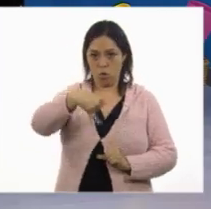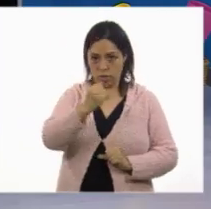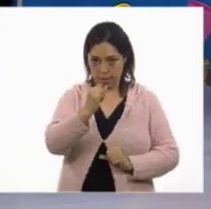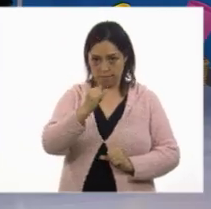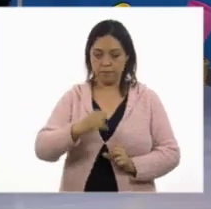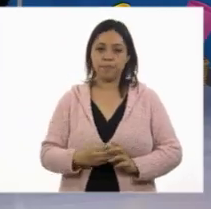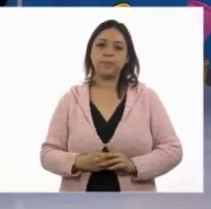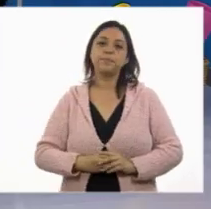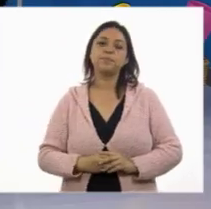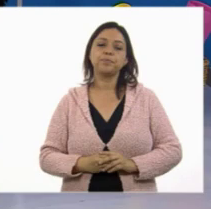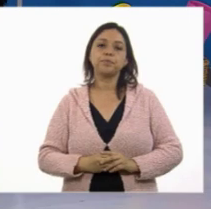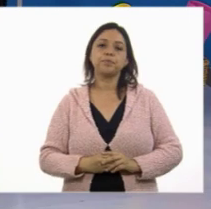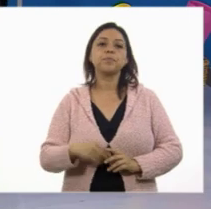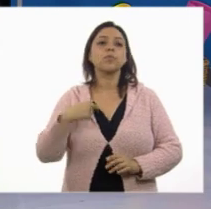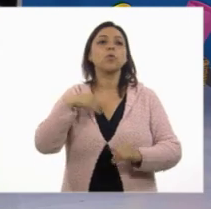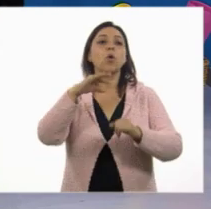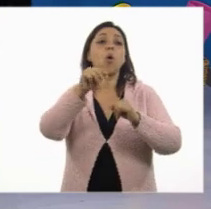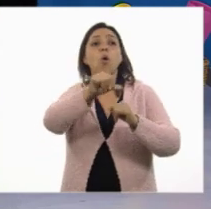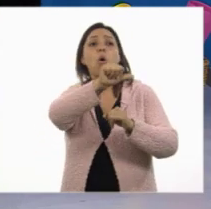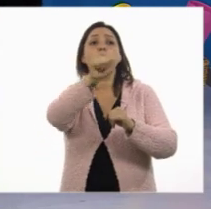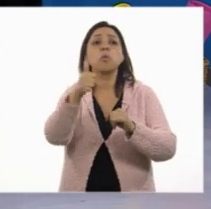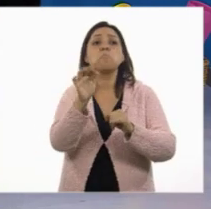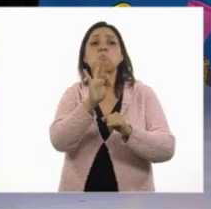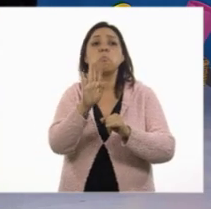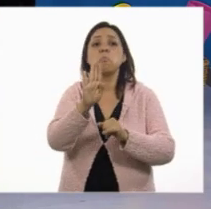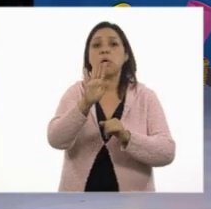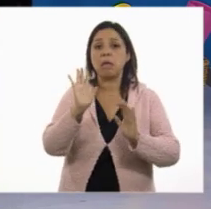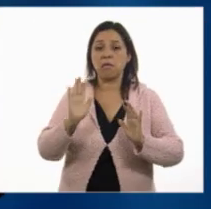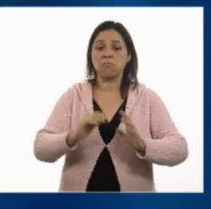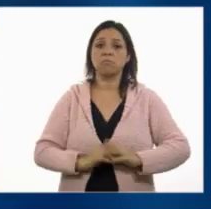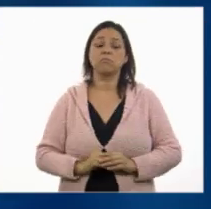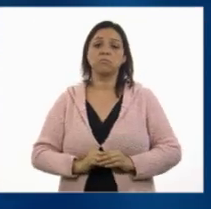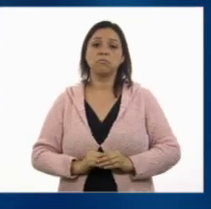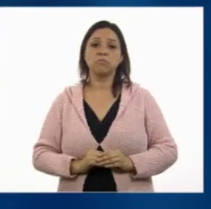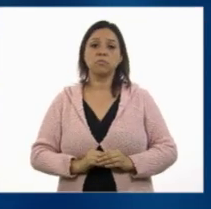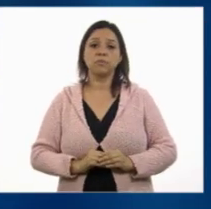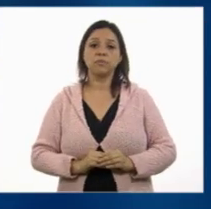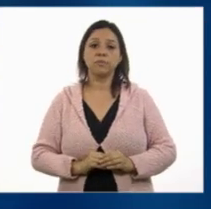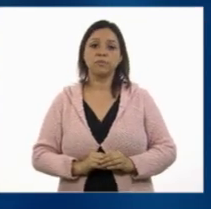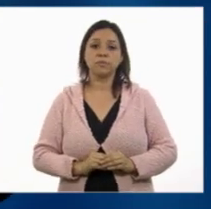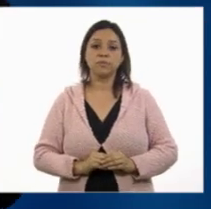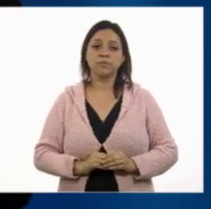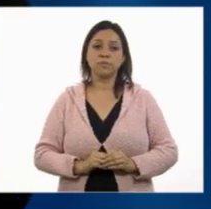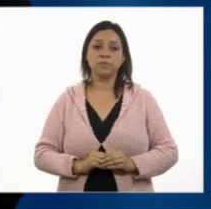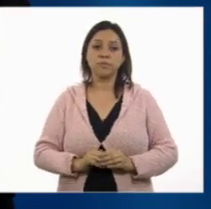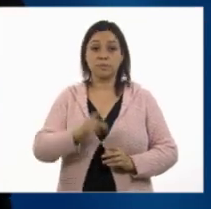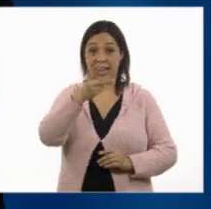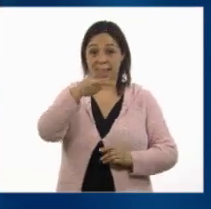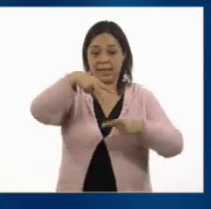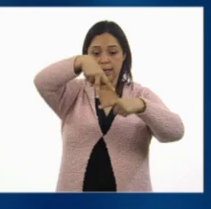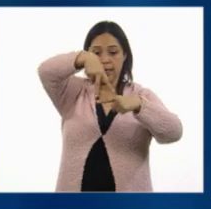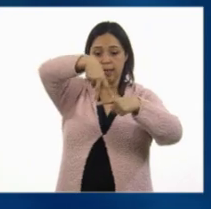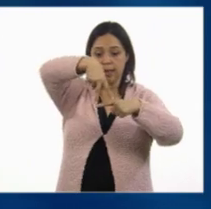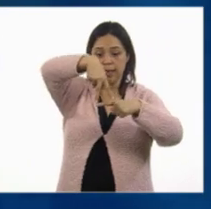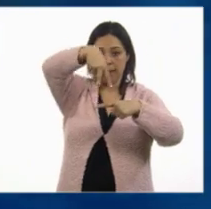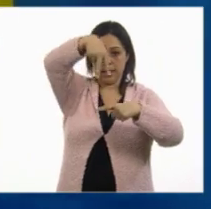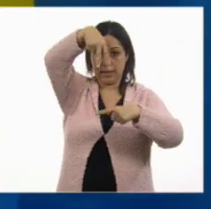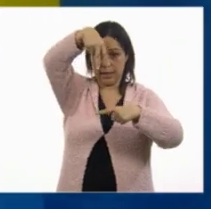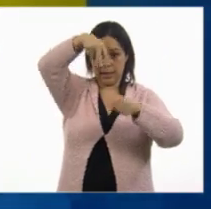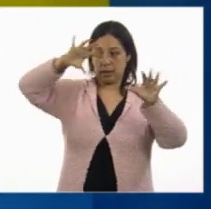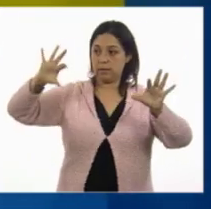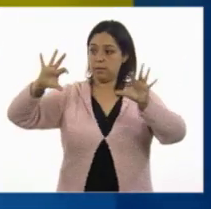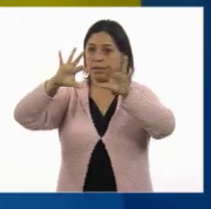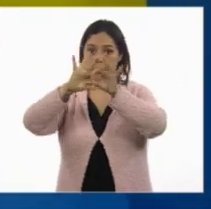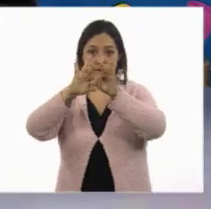Perfecto. Yo tengo la otra que podría ser la B. Bien. ¿Sale? Son isósceles que no es un rectángulo, un